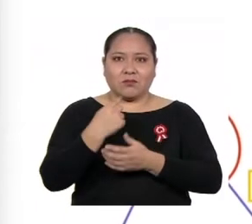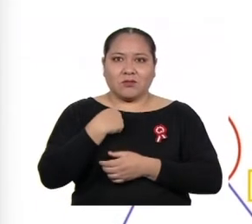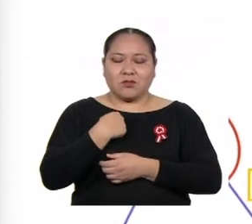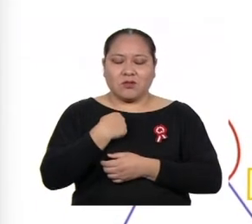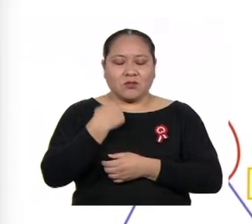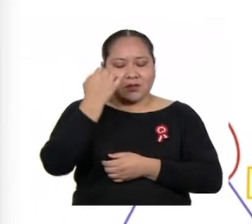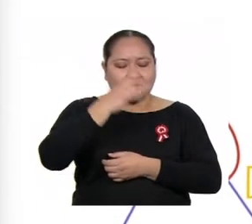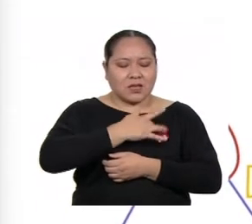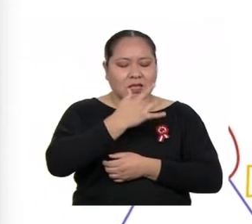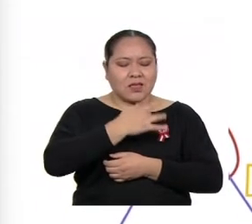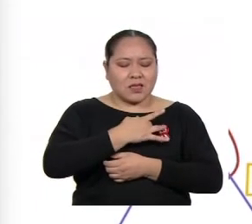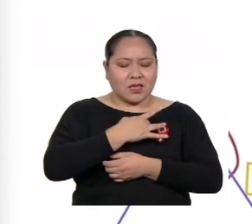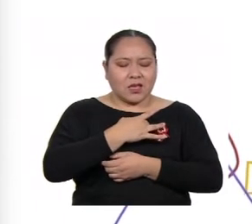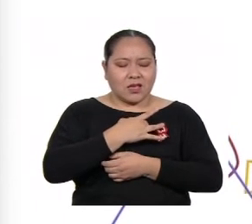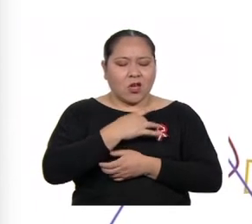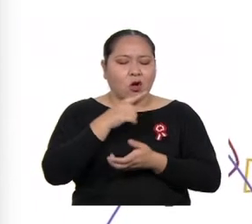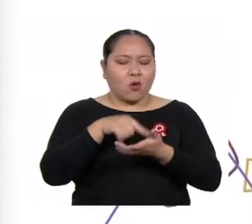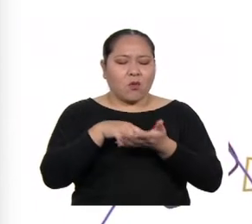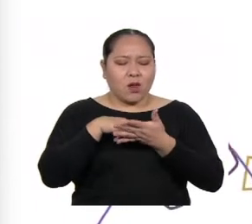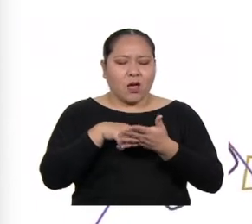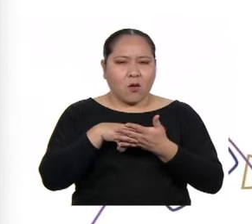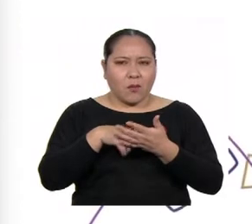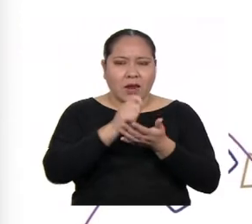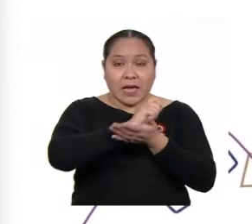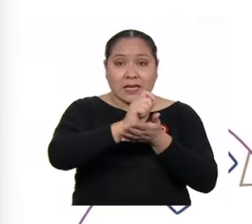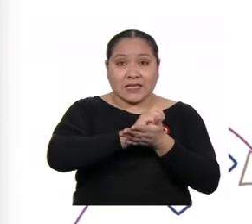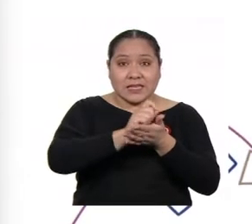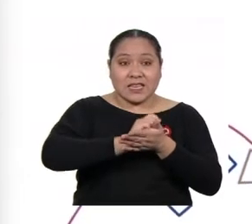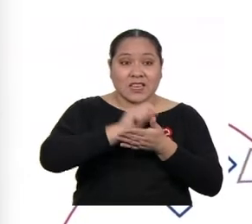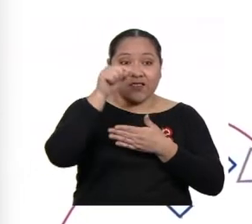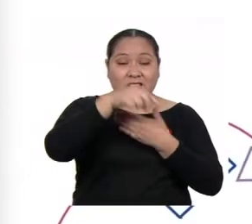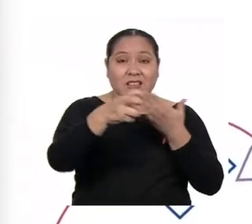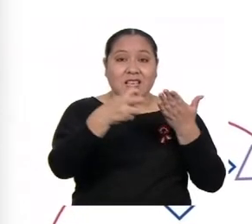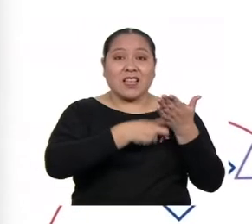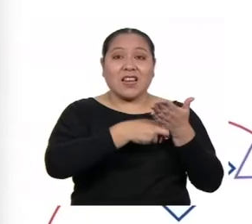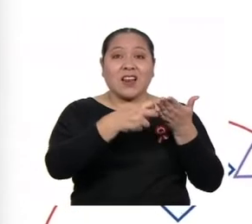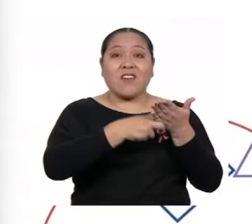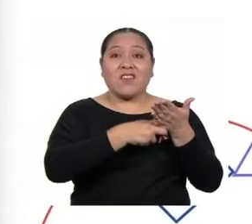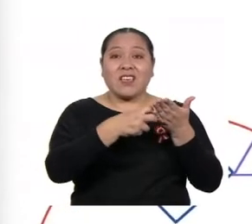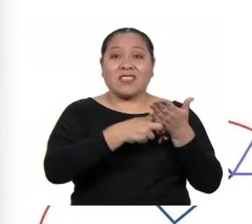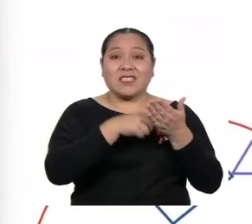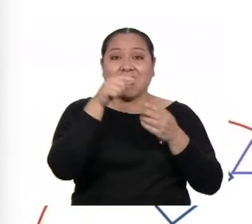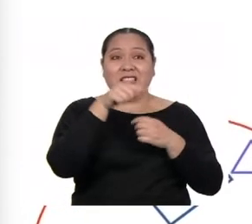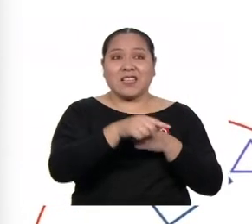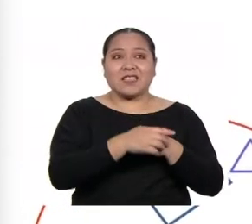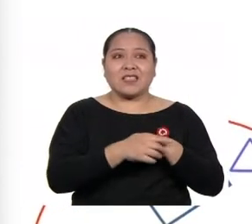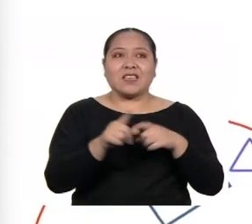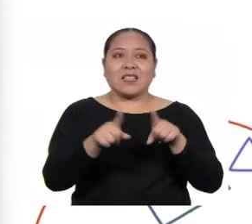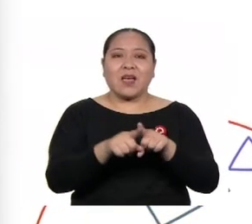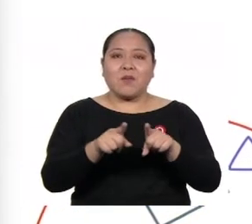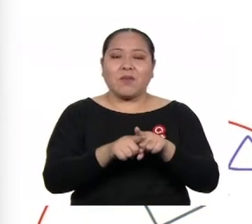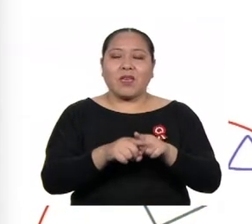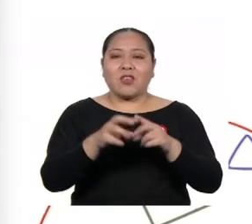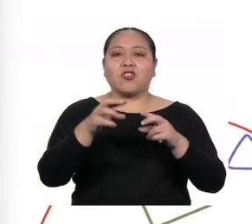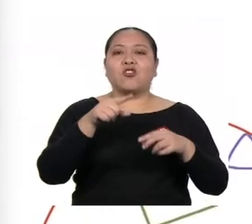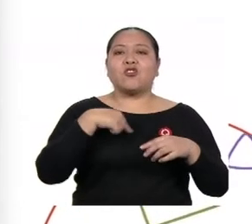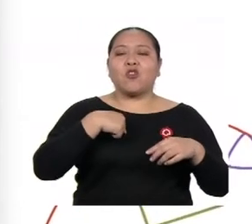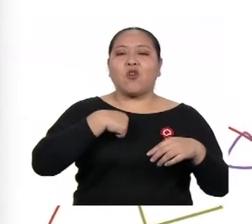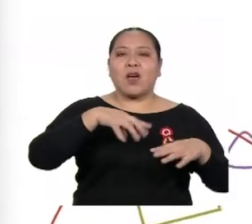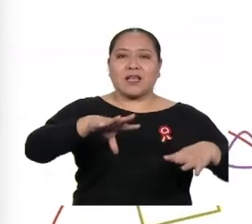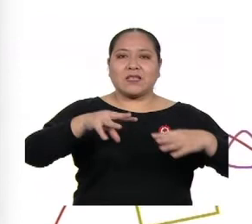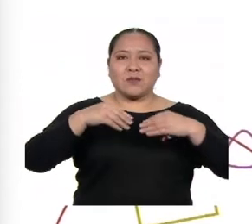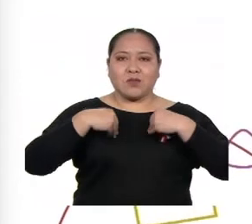la obligación de escribir algo para la revista de esa entidad y al efecto me ocupé de una